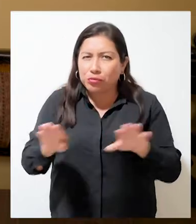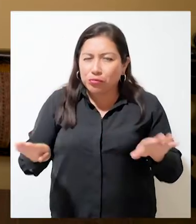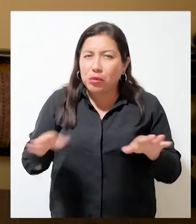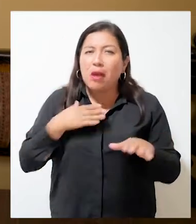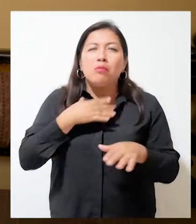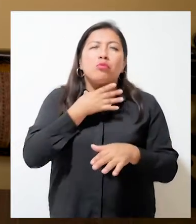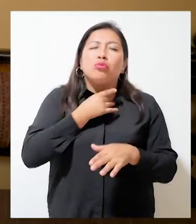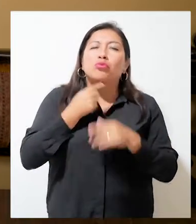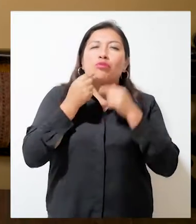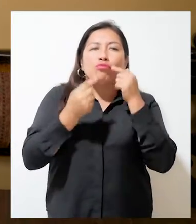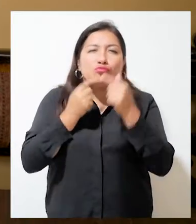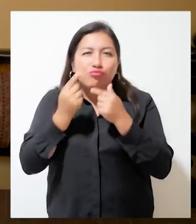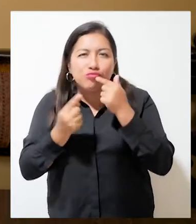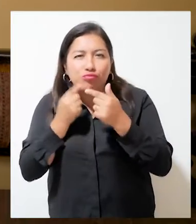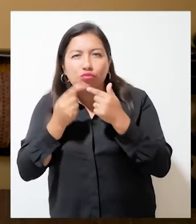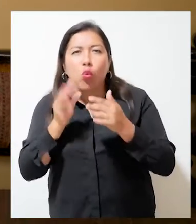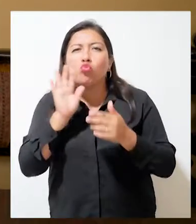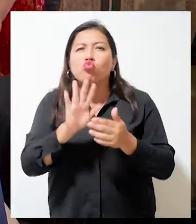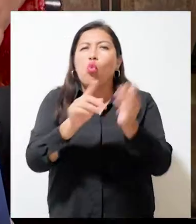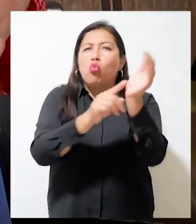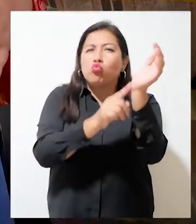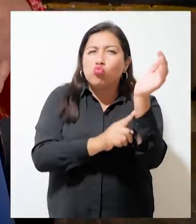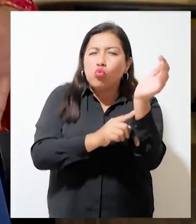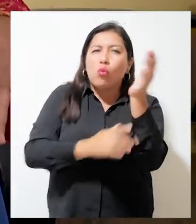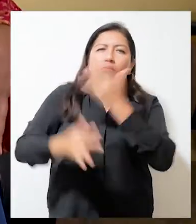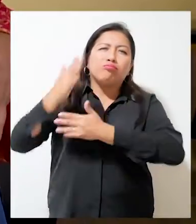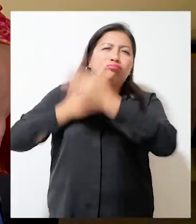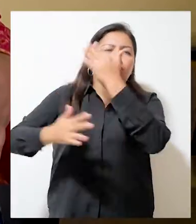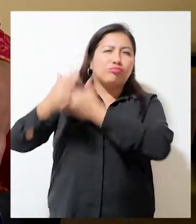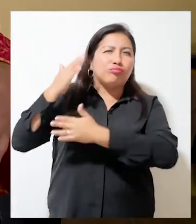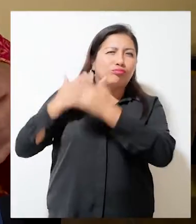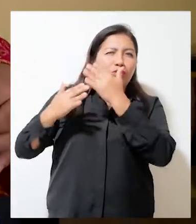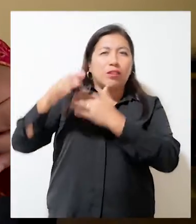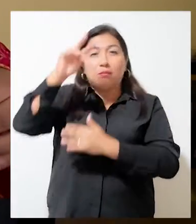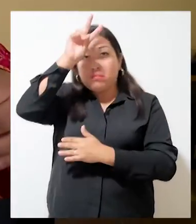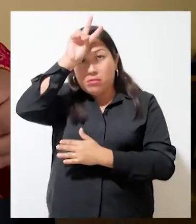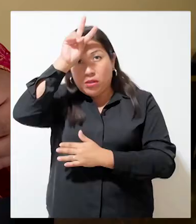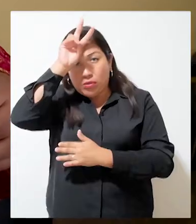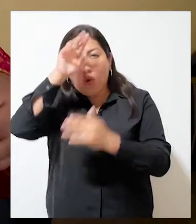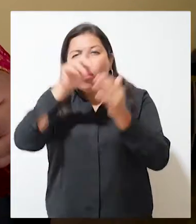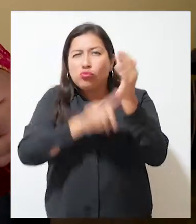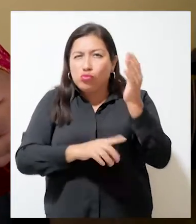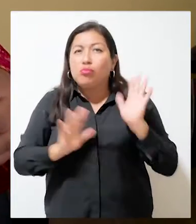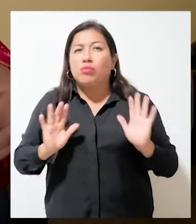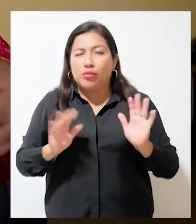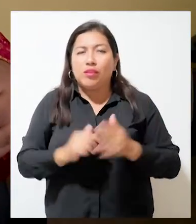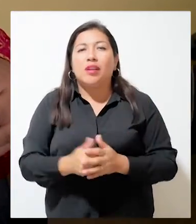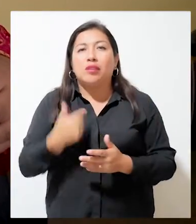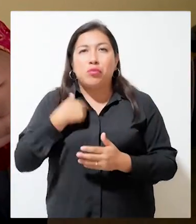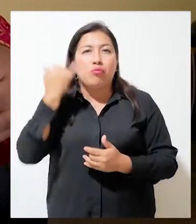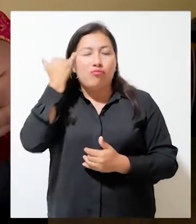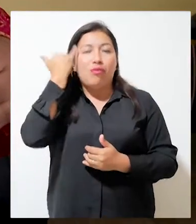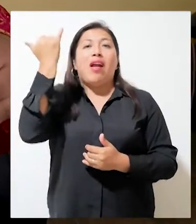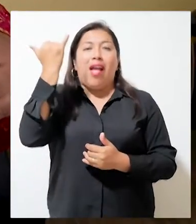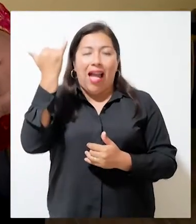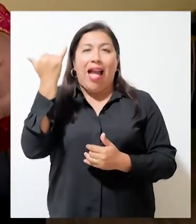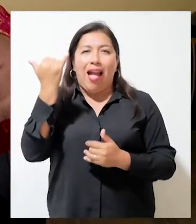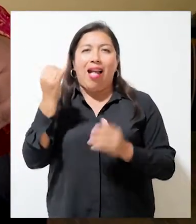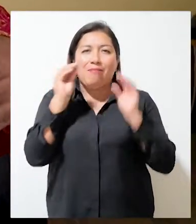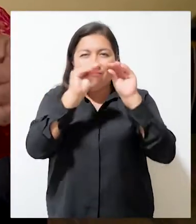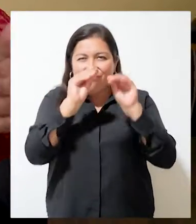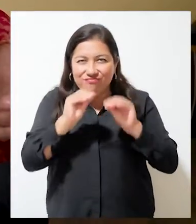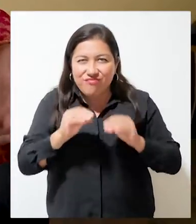gusta contar lo que es el patrimonio inmaterial, mitos, tradiciones, leyendas del país. Así que creé la historia